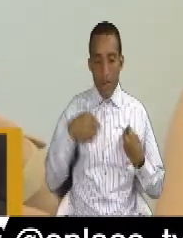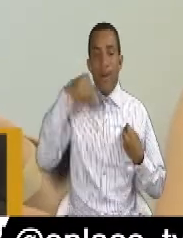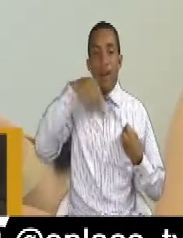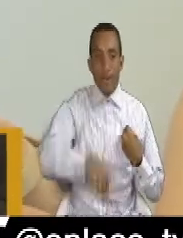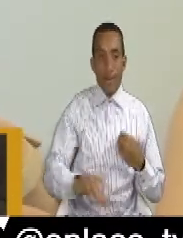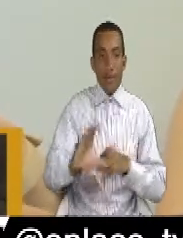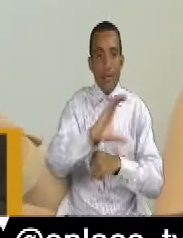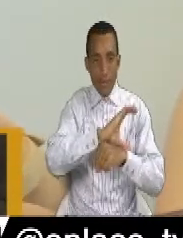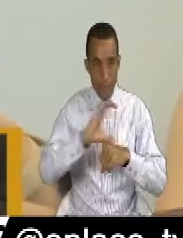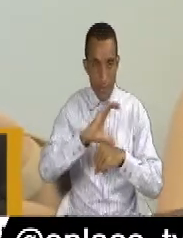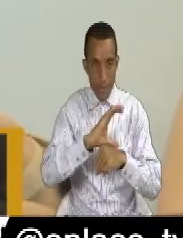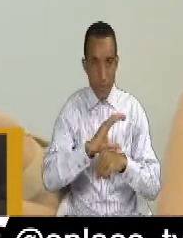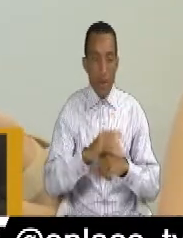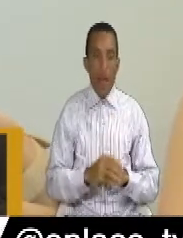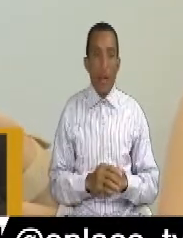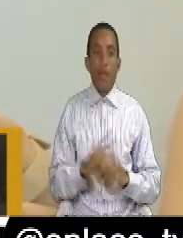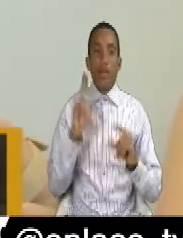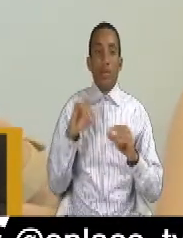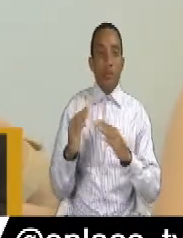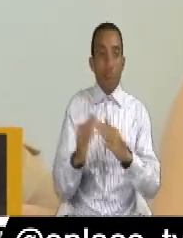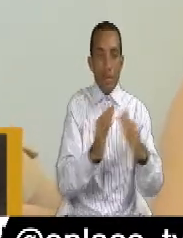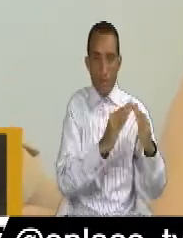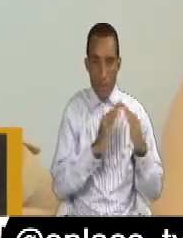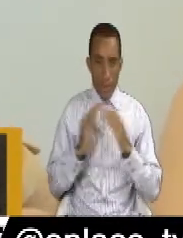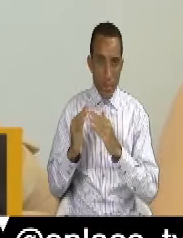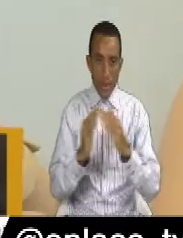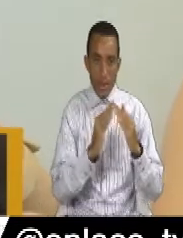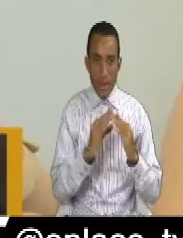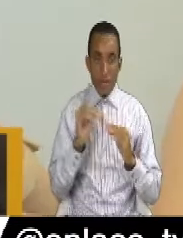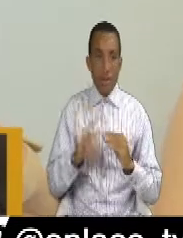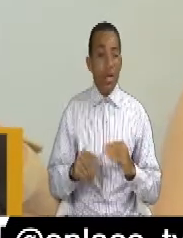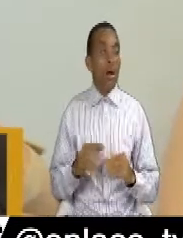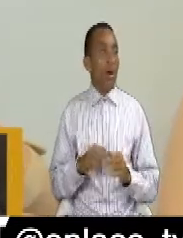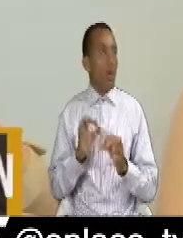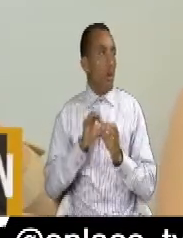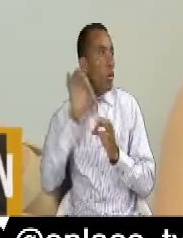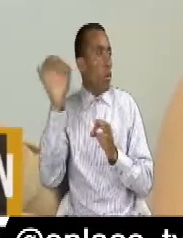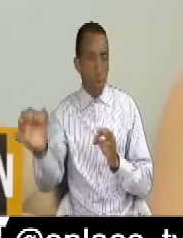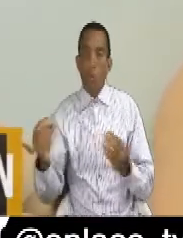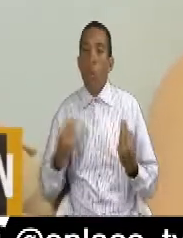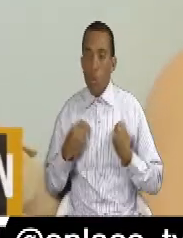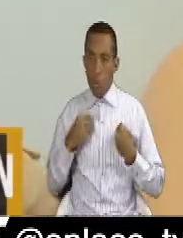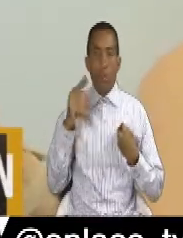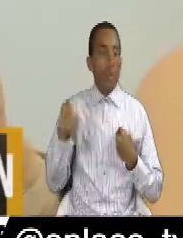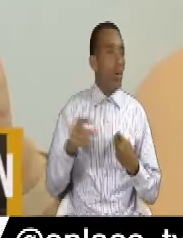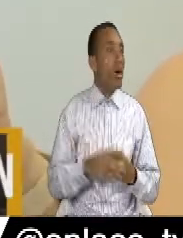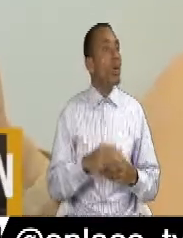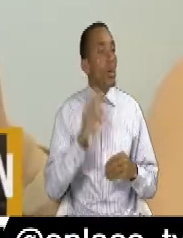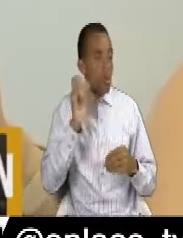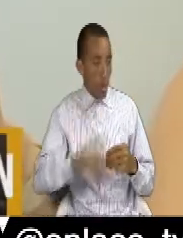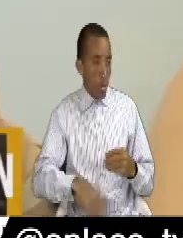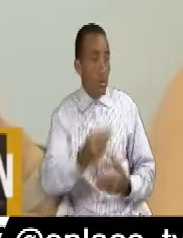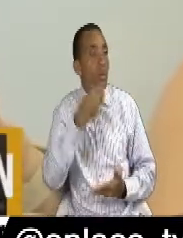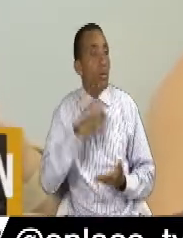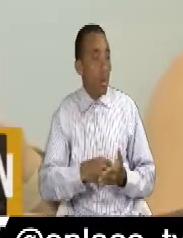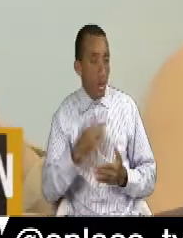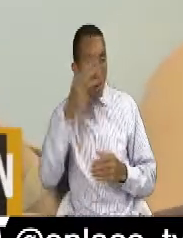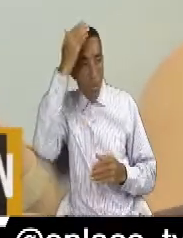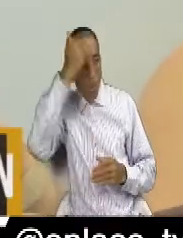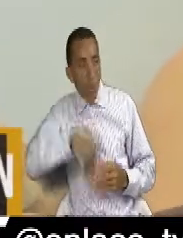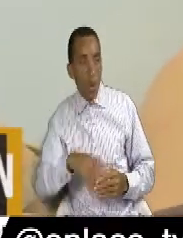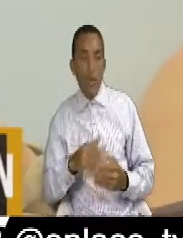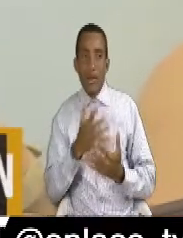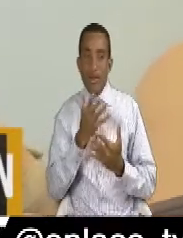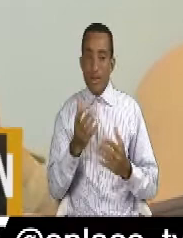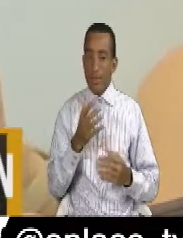ellos se hacían pasar por residentes en el área rural para apropiarse de estos dineros, siendo estos mismos residentes